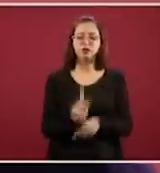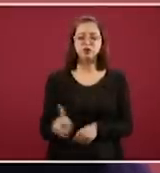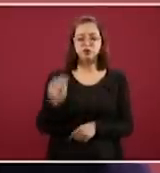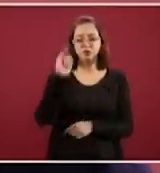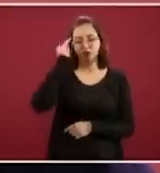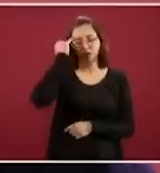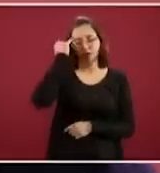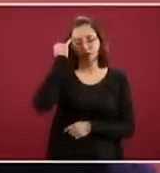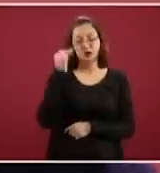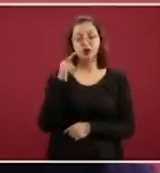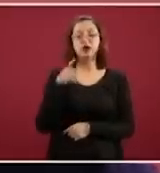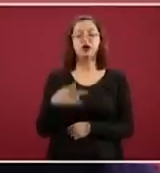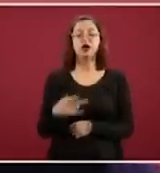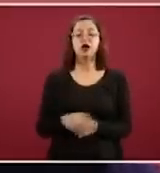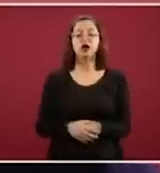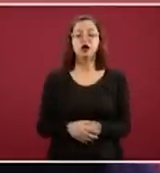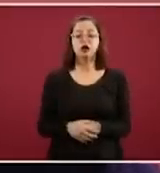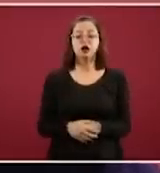es el mepa.